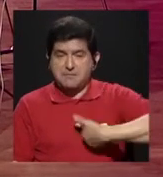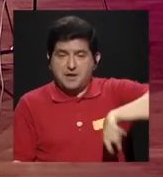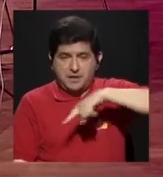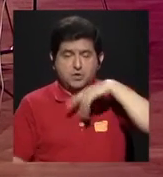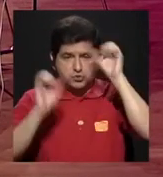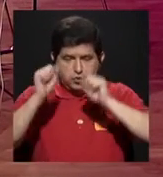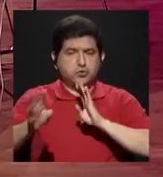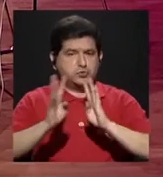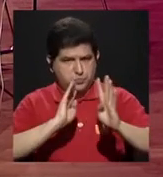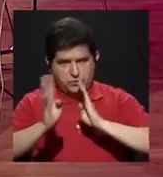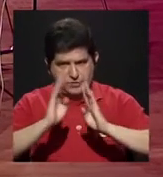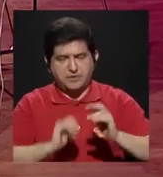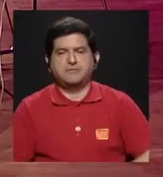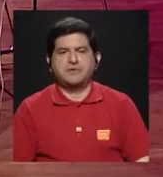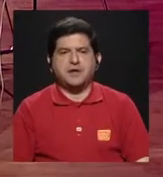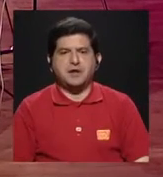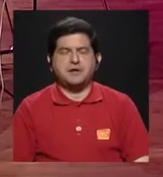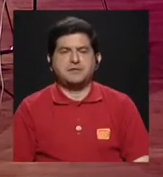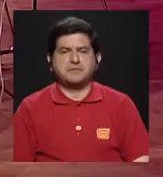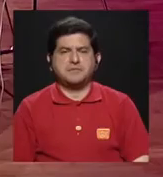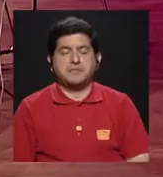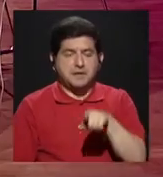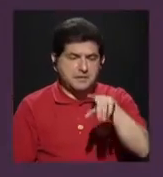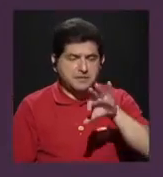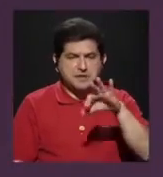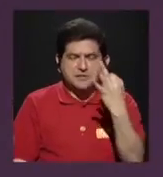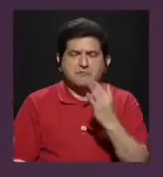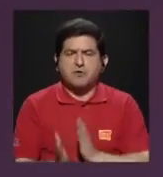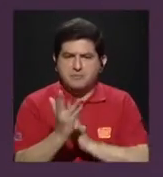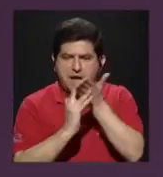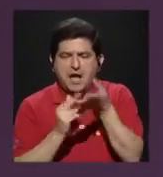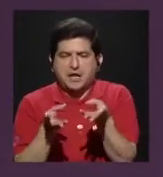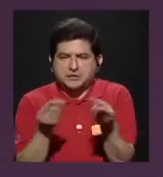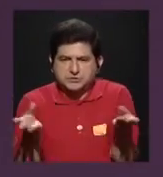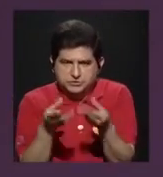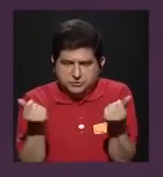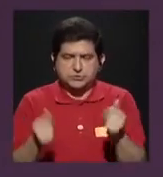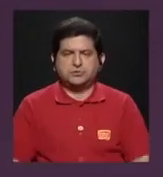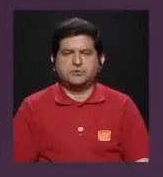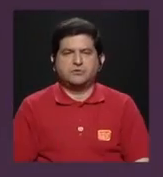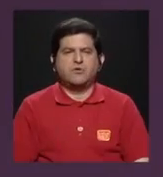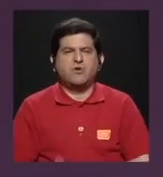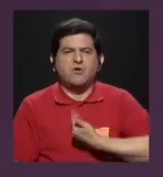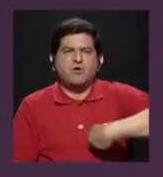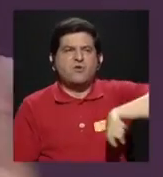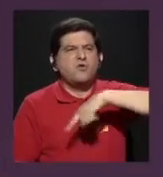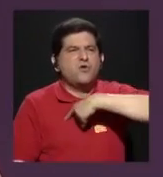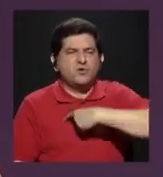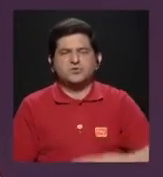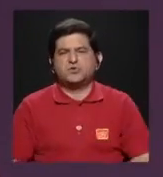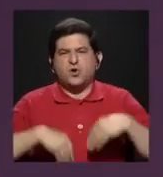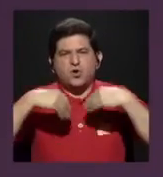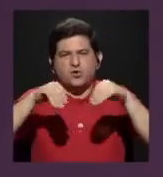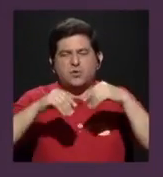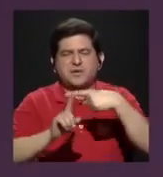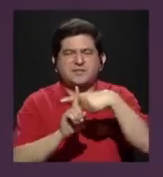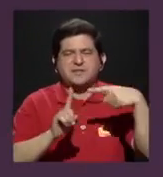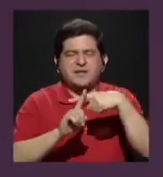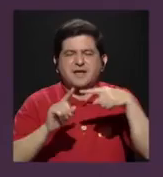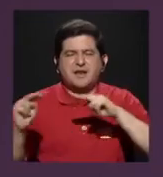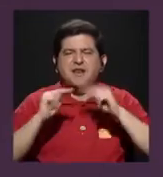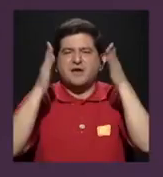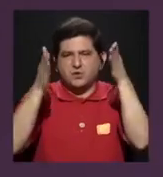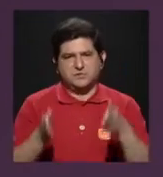podamos conversar, ¿verdad? Cómo pueden llegar a acceder a nuestro producto, porque nosotros se lo vendemos a intermediarios,